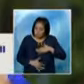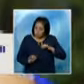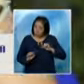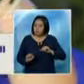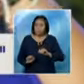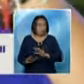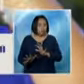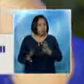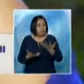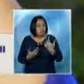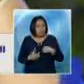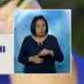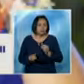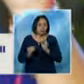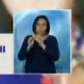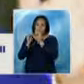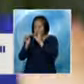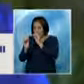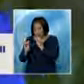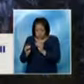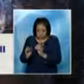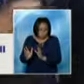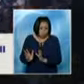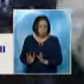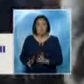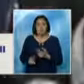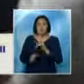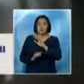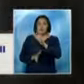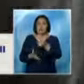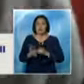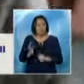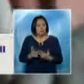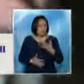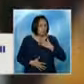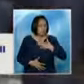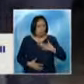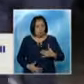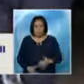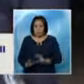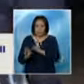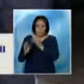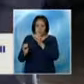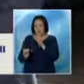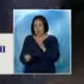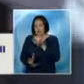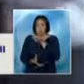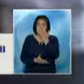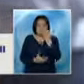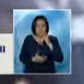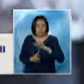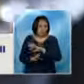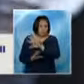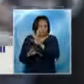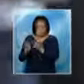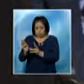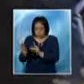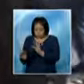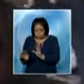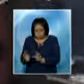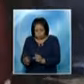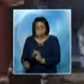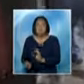Despacito, quiero desnudarte a besos despacito. Firmo en las paredes de tu laberinto y hacerte tu cuerpo todo un